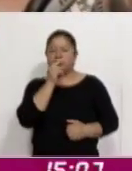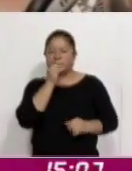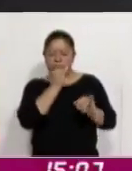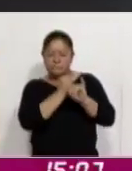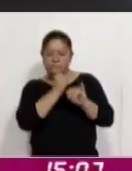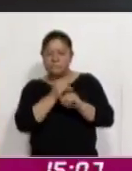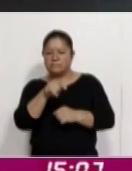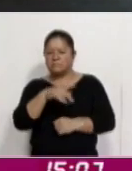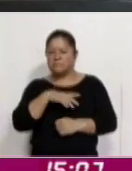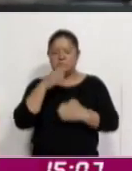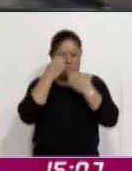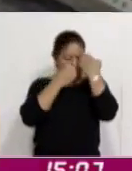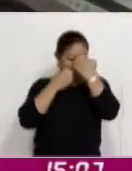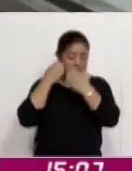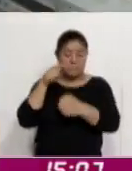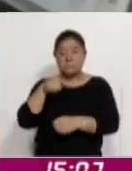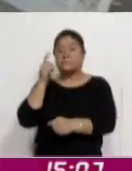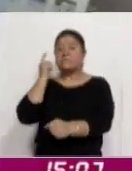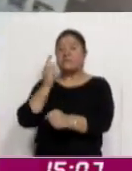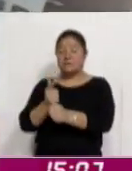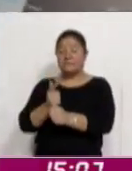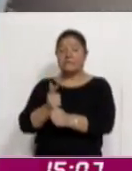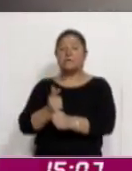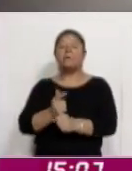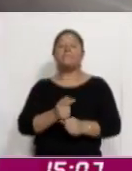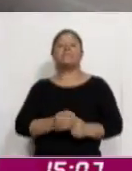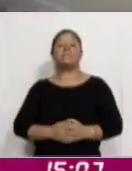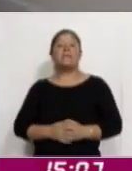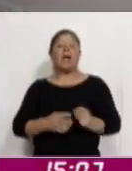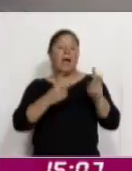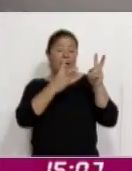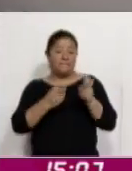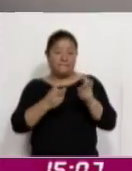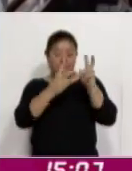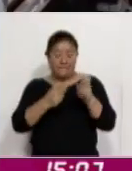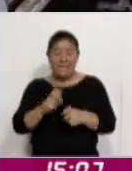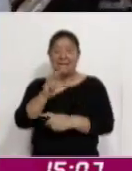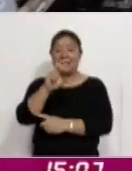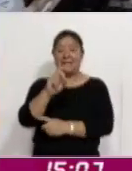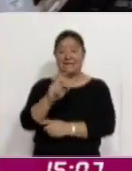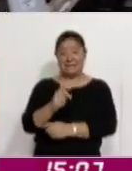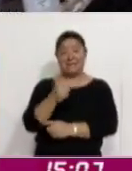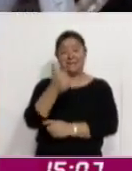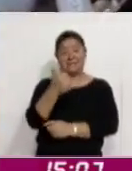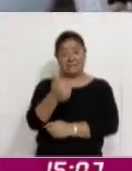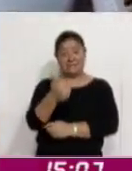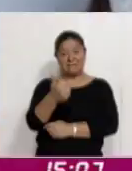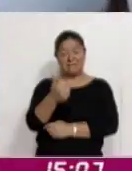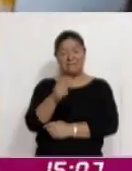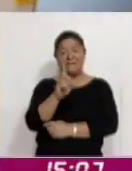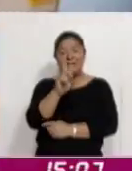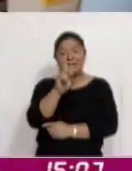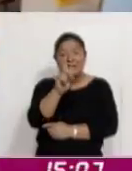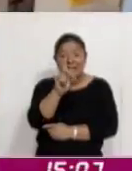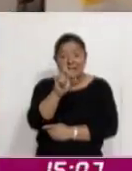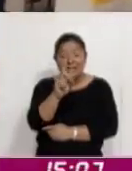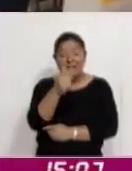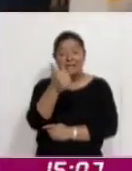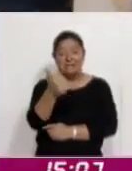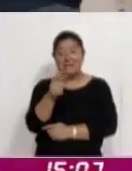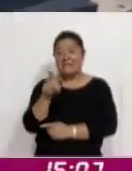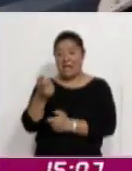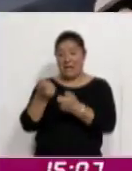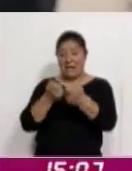e identificó al menos, escuche usted, 36 apps que no se encuentran debidamente reguladas por la